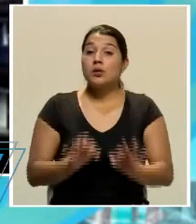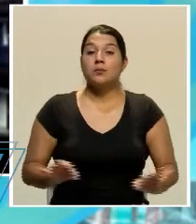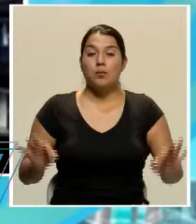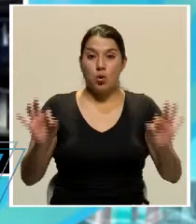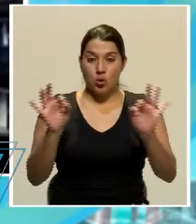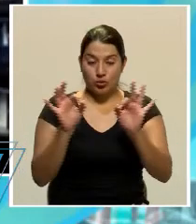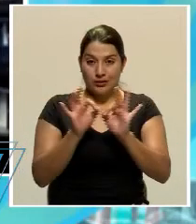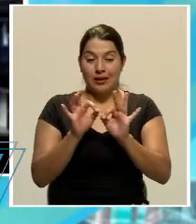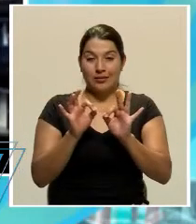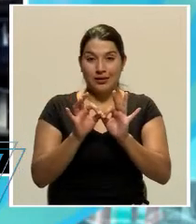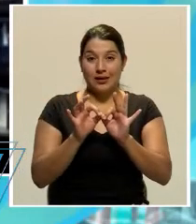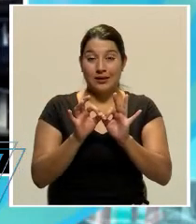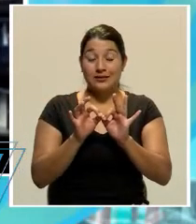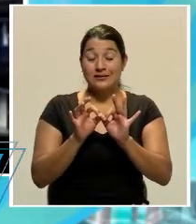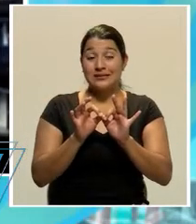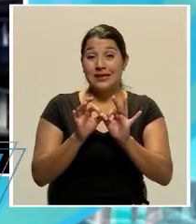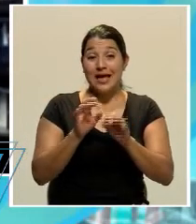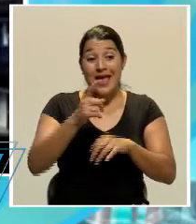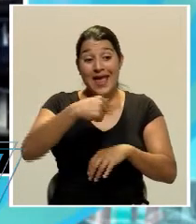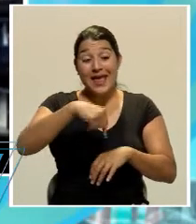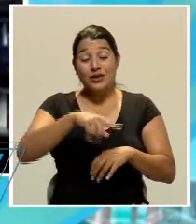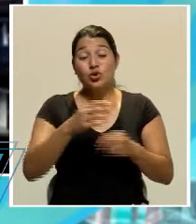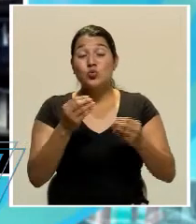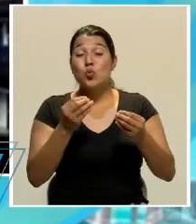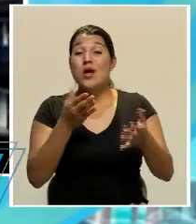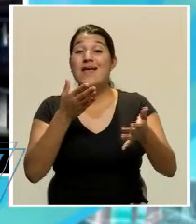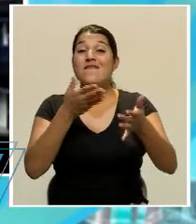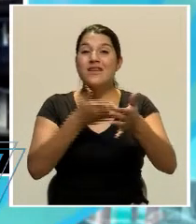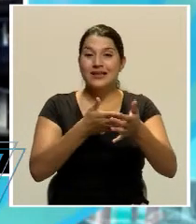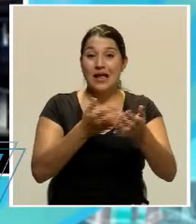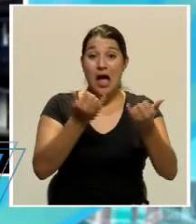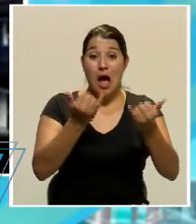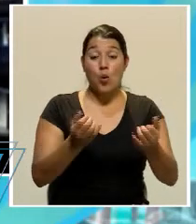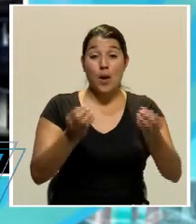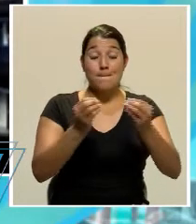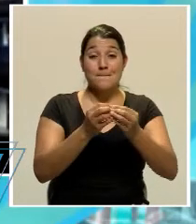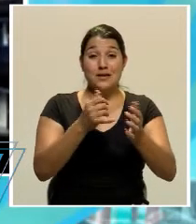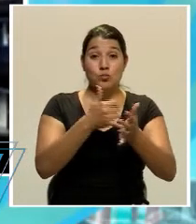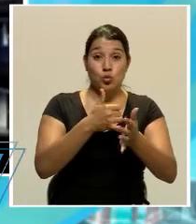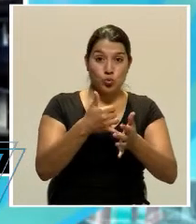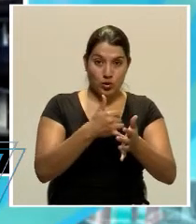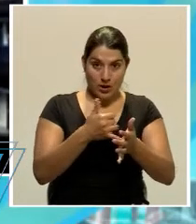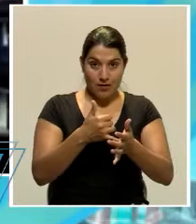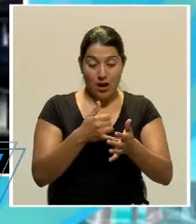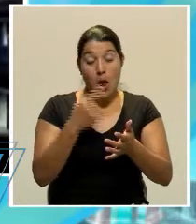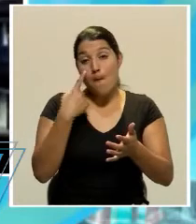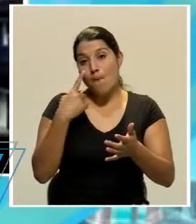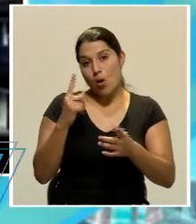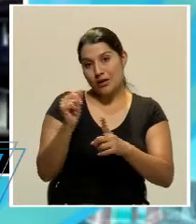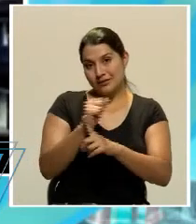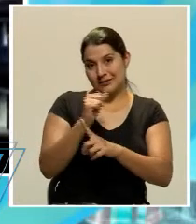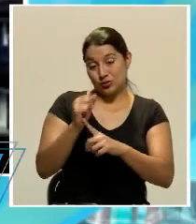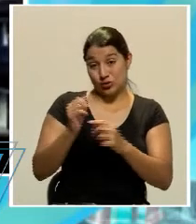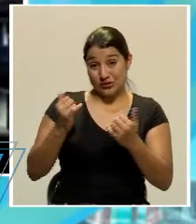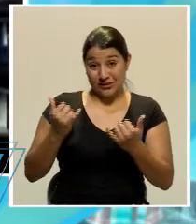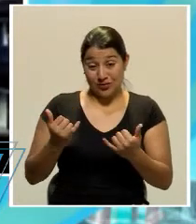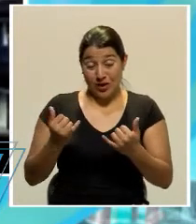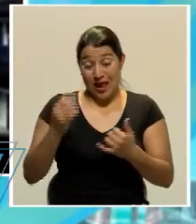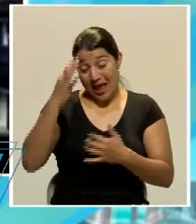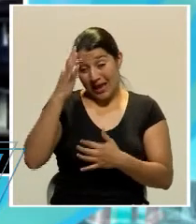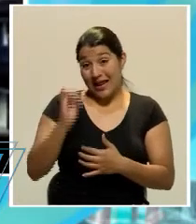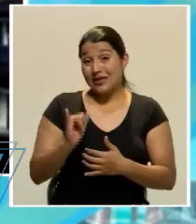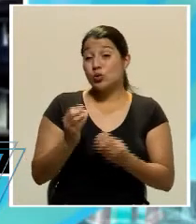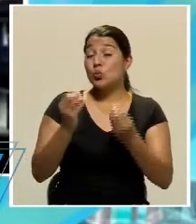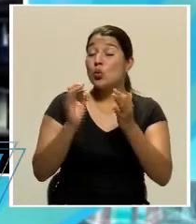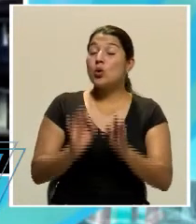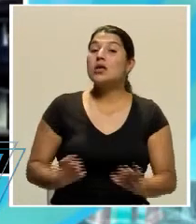importante, se ven afectados, vulnerabilizados por el mismo Estado de Derecho. Entonces yo creo que eso es muy importante, como